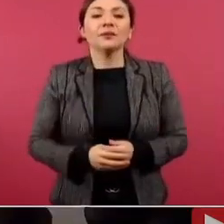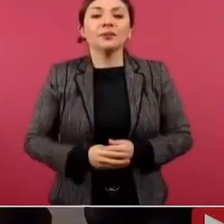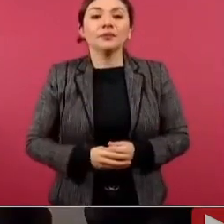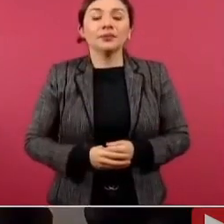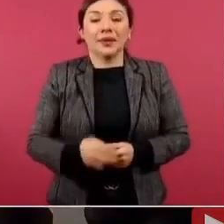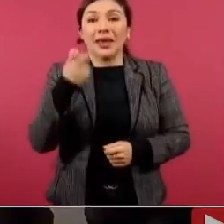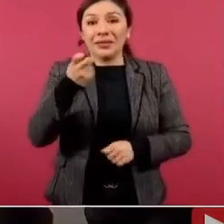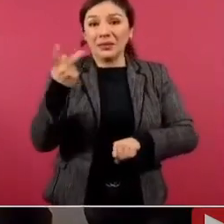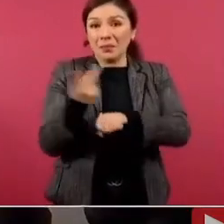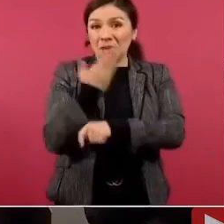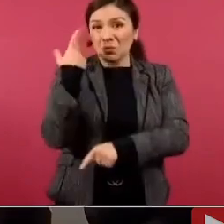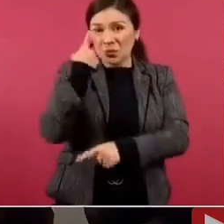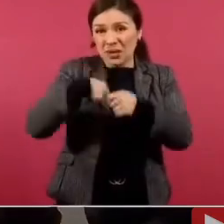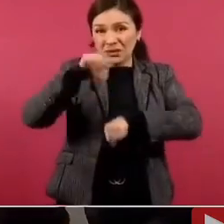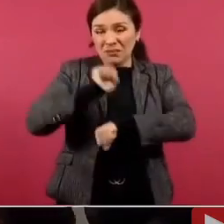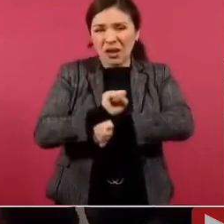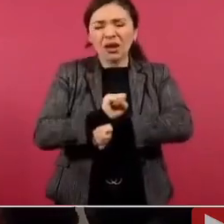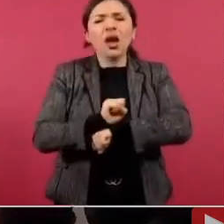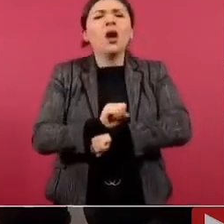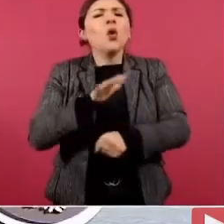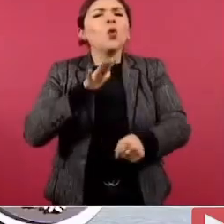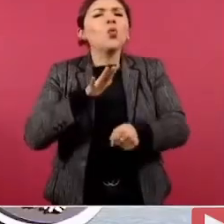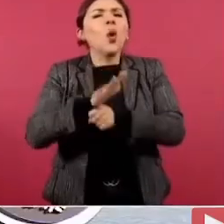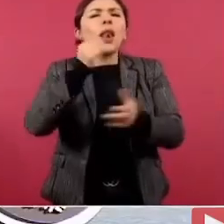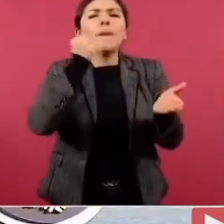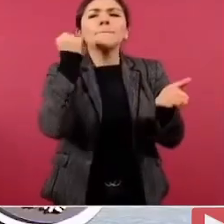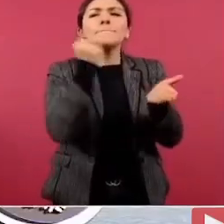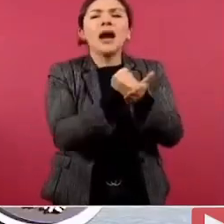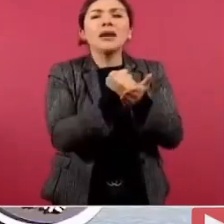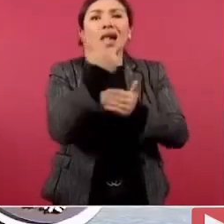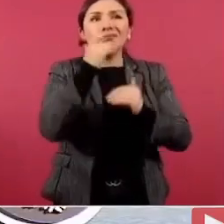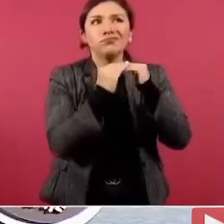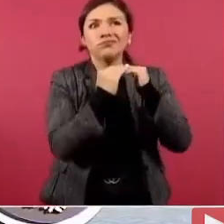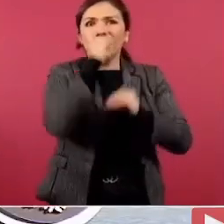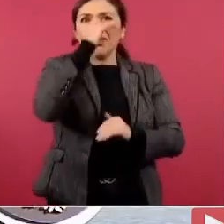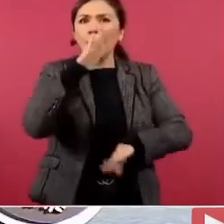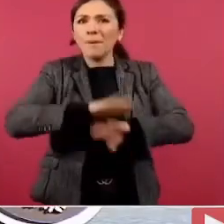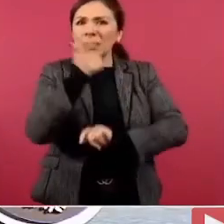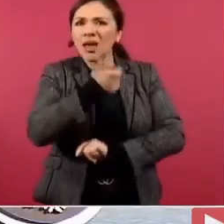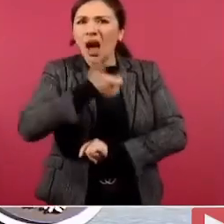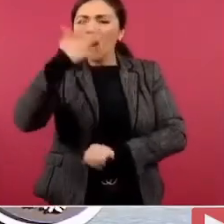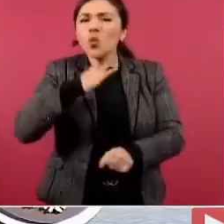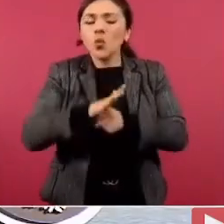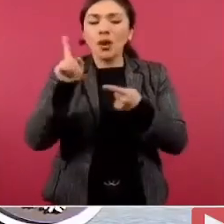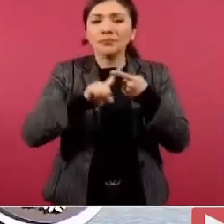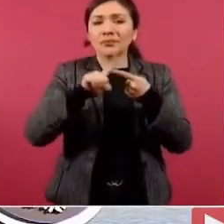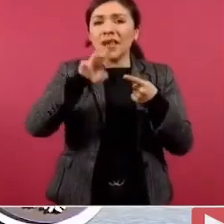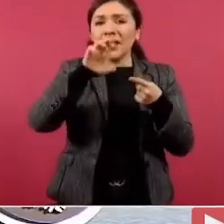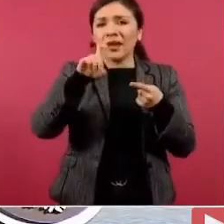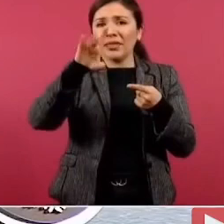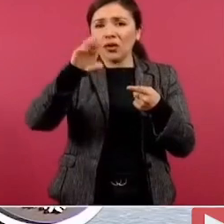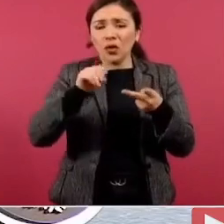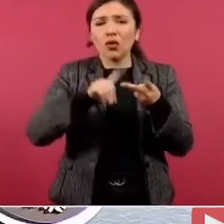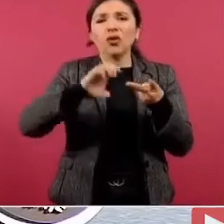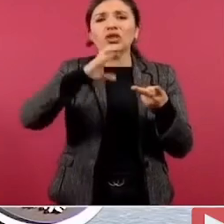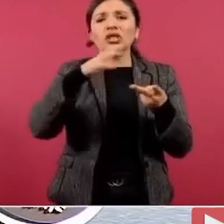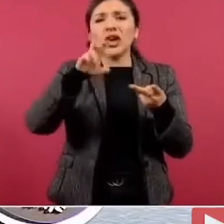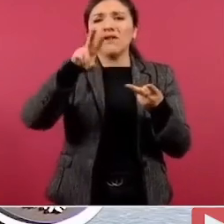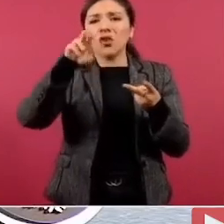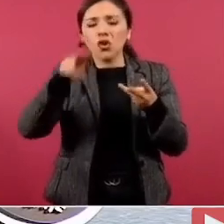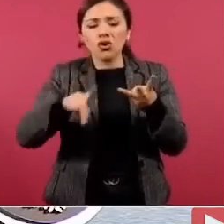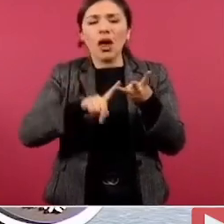Durante la semana pasada, ¿cuáles fueron las marcas con los precios más altos? Redco, Chevron y